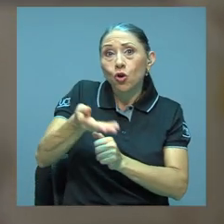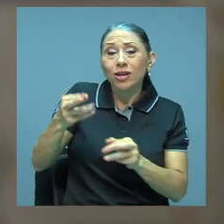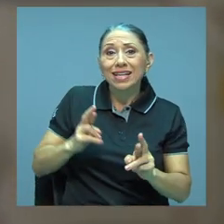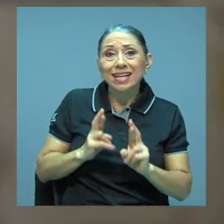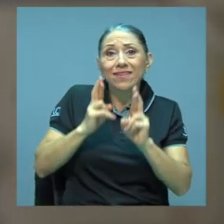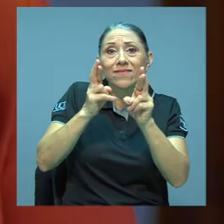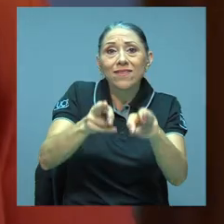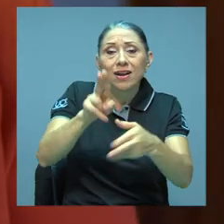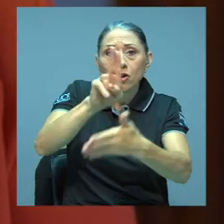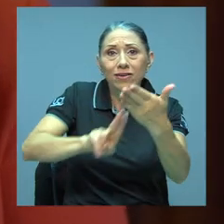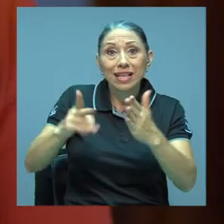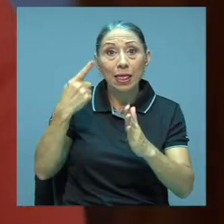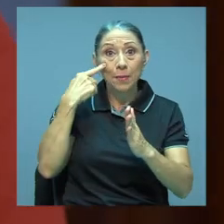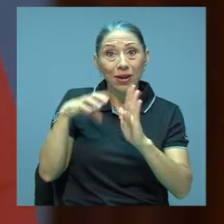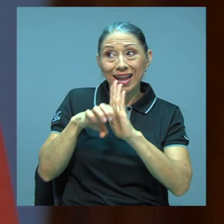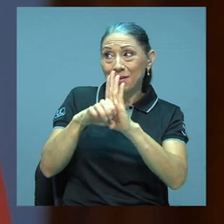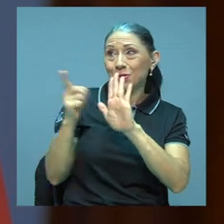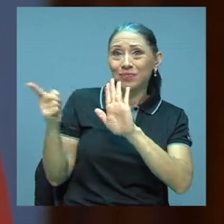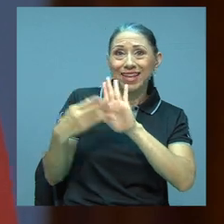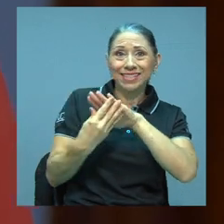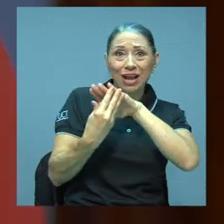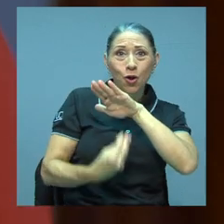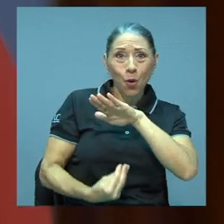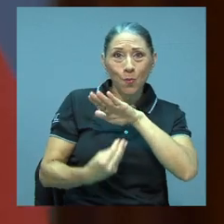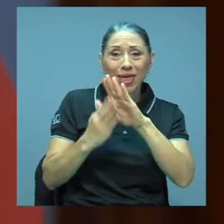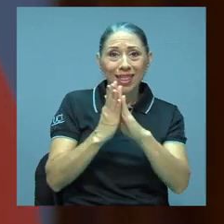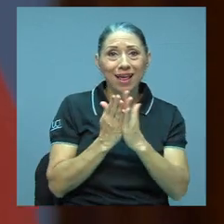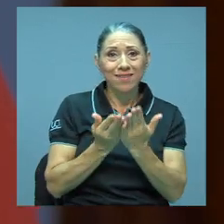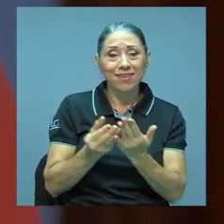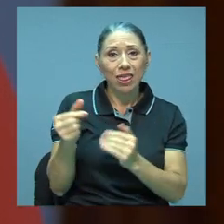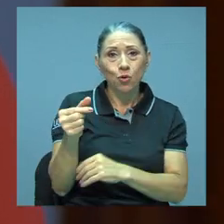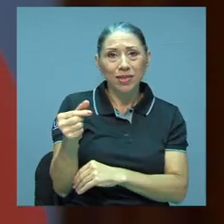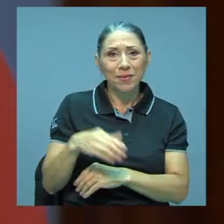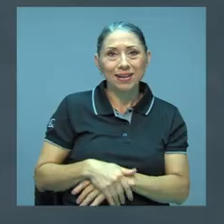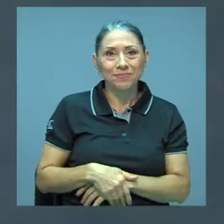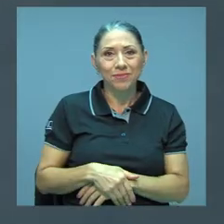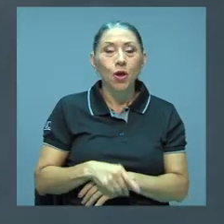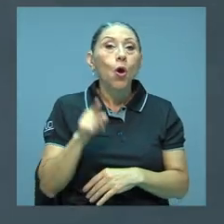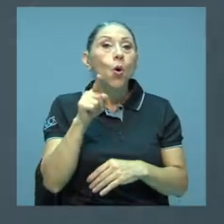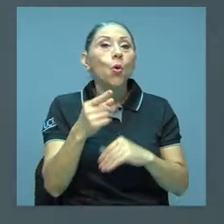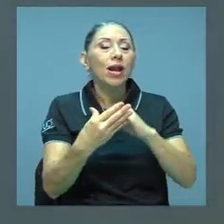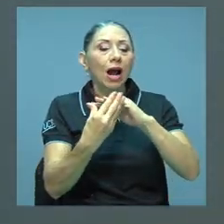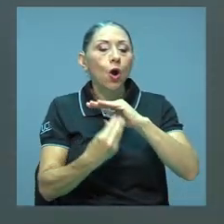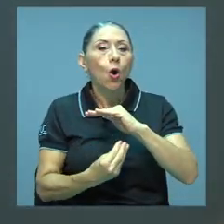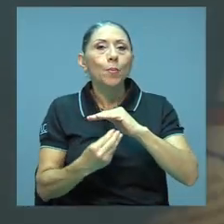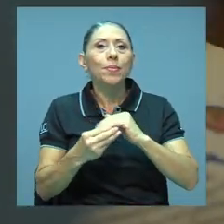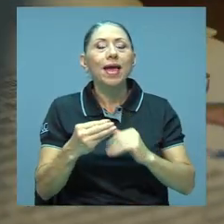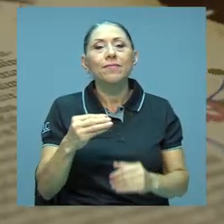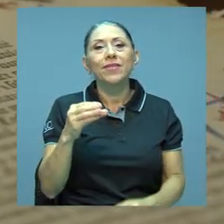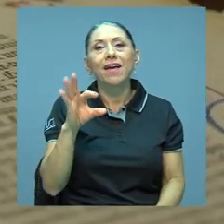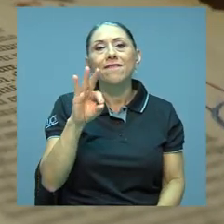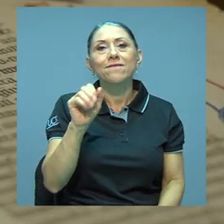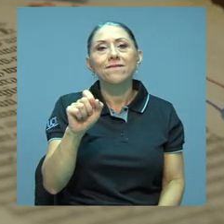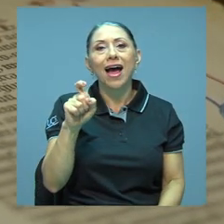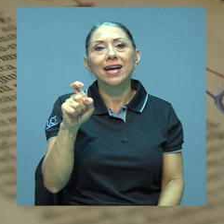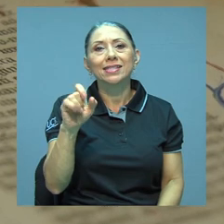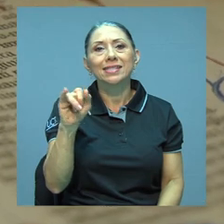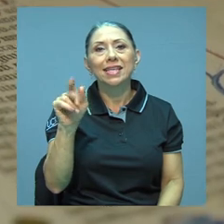efectuadas a la universidad, como fue el caso de esta copia facsimilar de la Biblia de Gutenberg. Una copia facsimilar es una obra